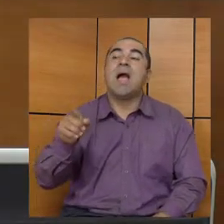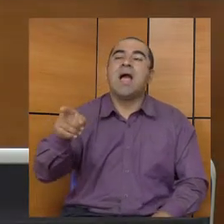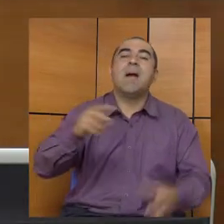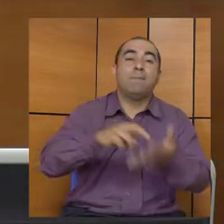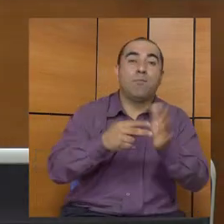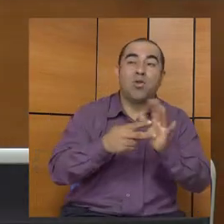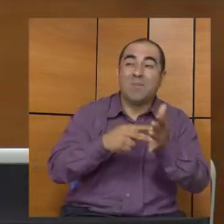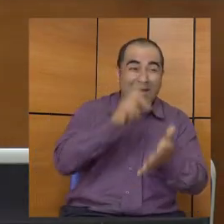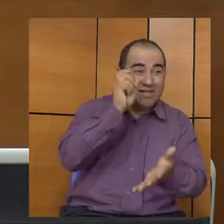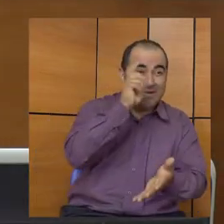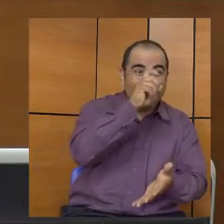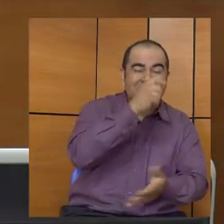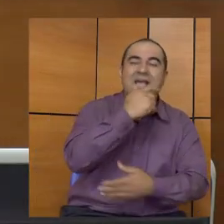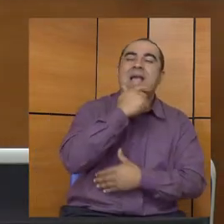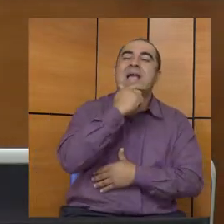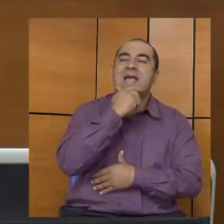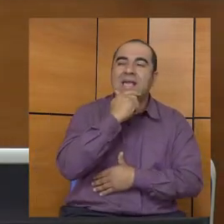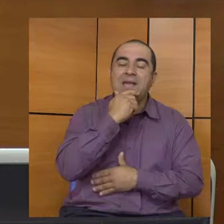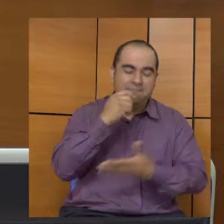problema.